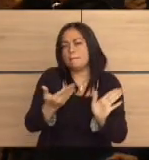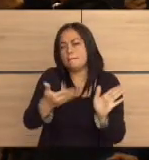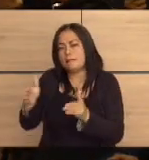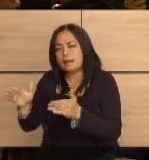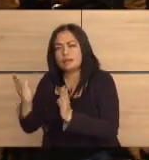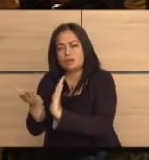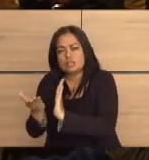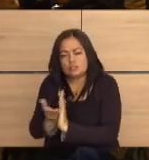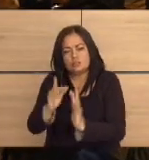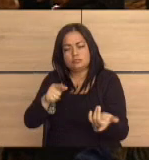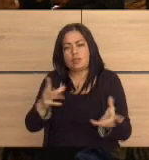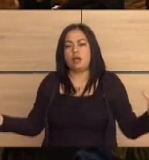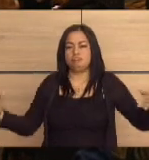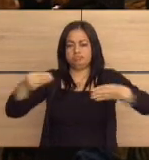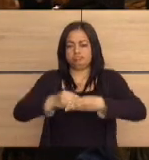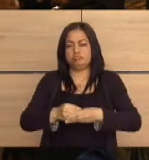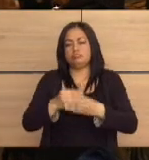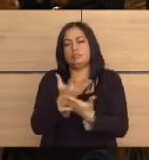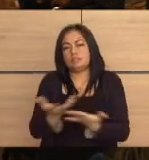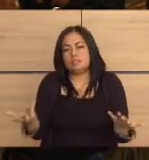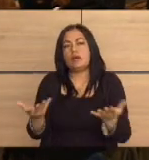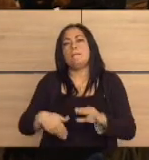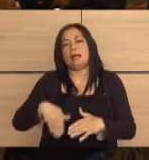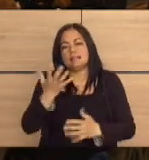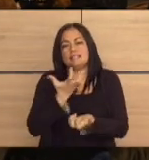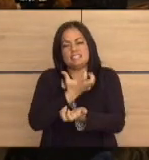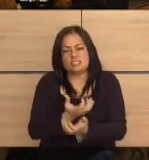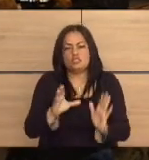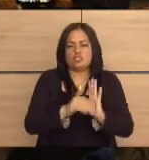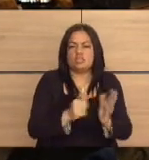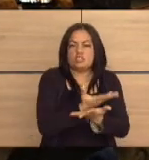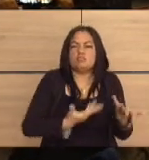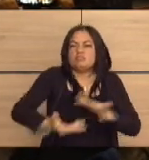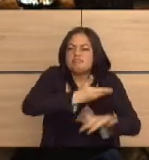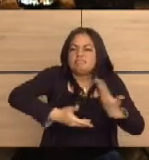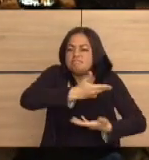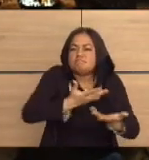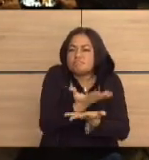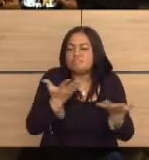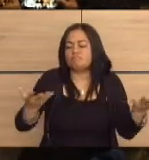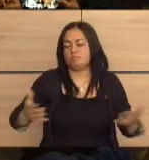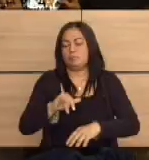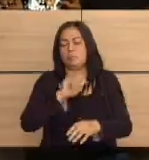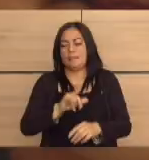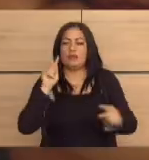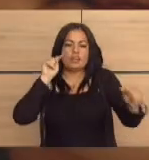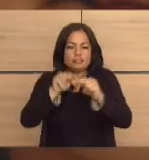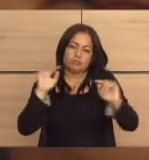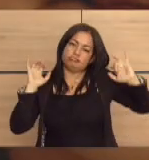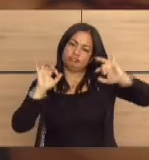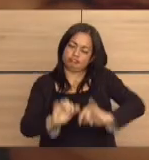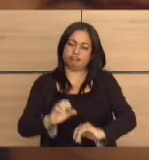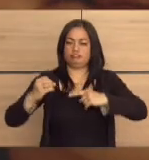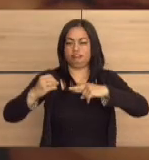educativo institucional, aterrizar en el marco de las ciencias sociales estos tres referentes con los cuales hemos formulado la invitación a este encuentro: